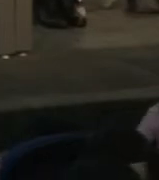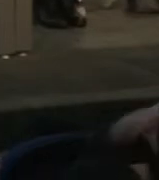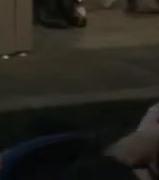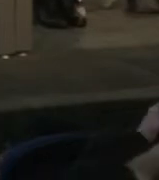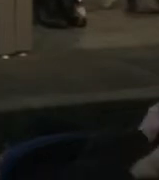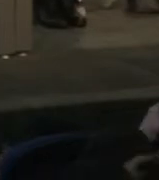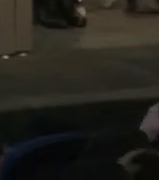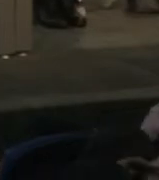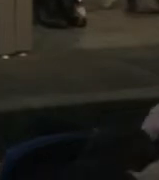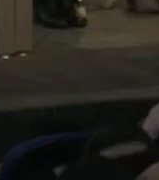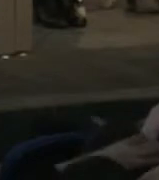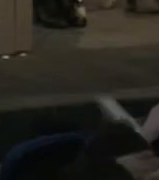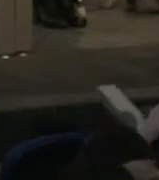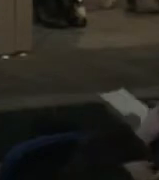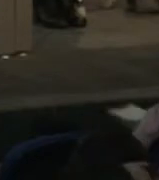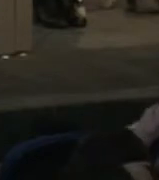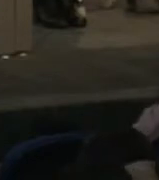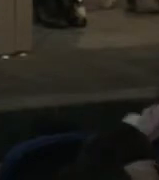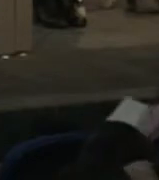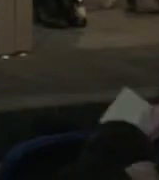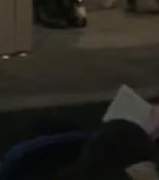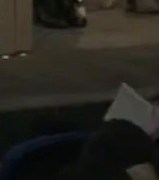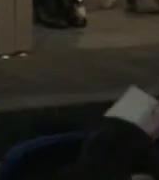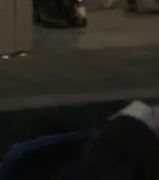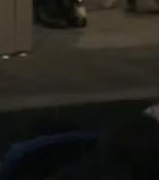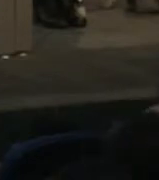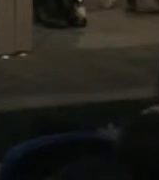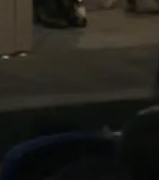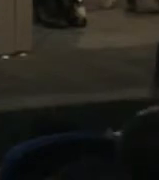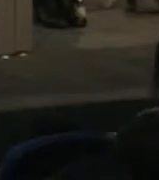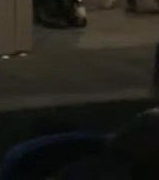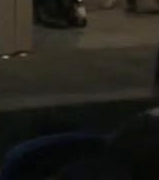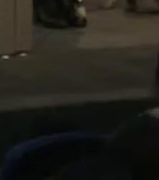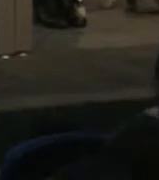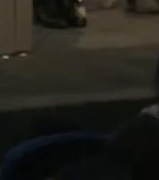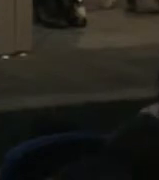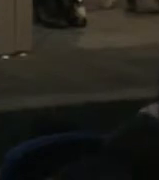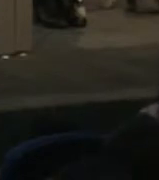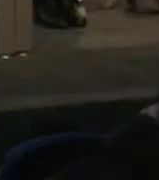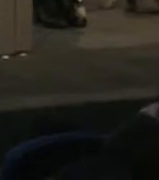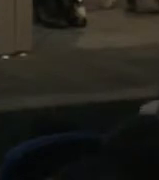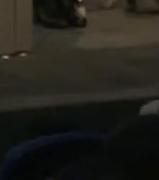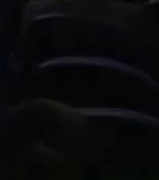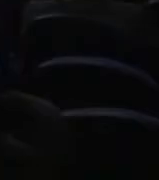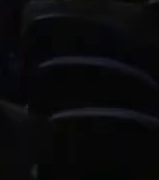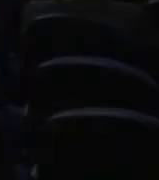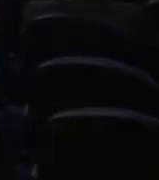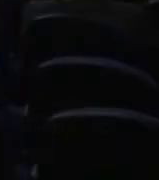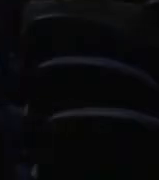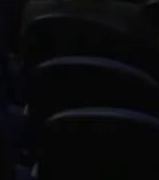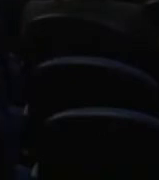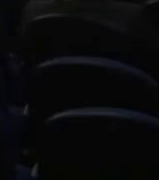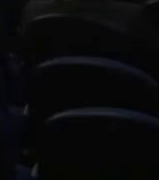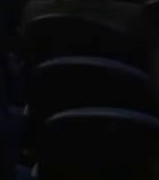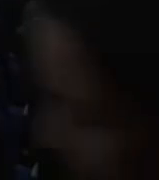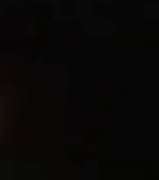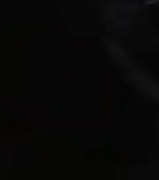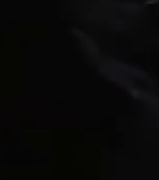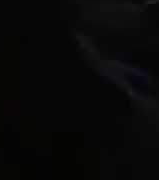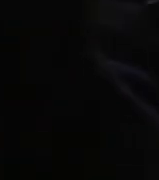una ronda de preguntas y respuestas aproximadamente de 15-20 minutos para no demorar más el inicio de las siguientes